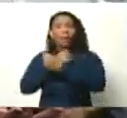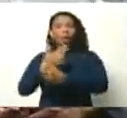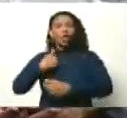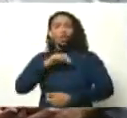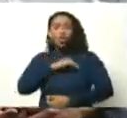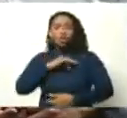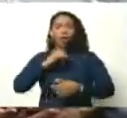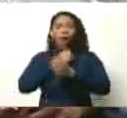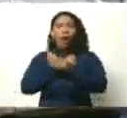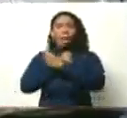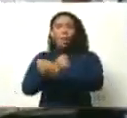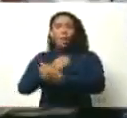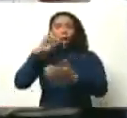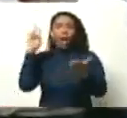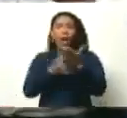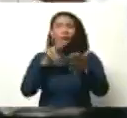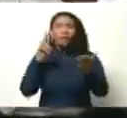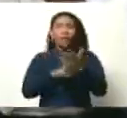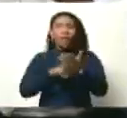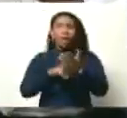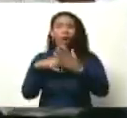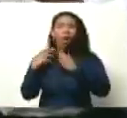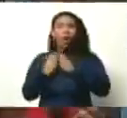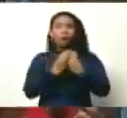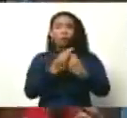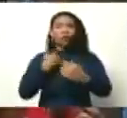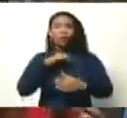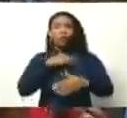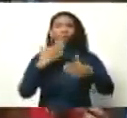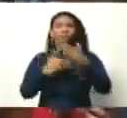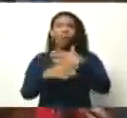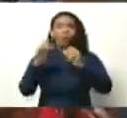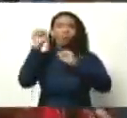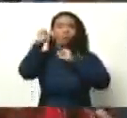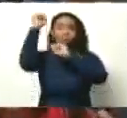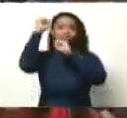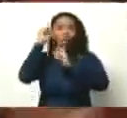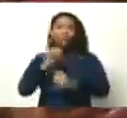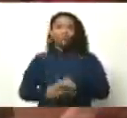somos amor y la verdad nos acompaña, nosotros vamos a vencer.